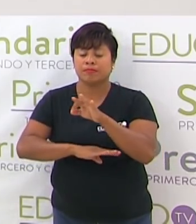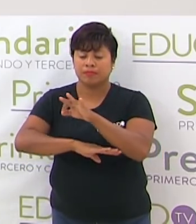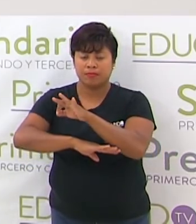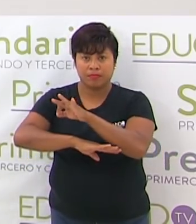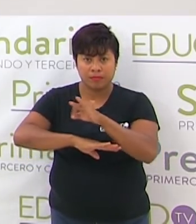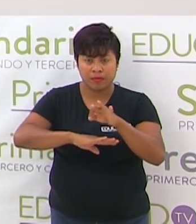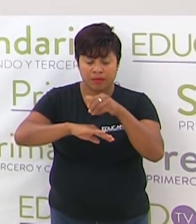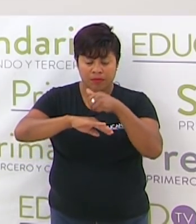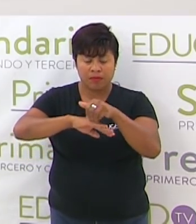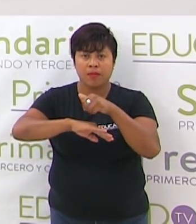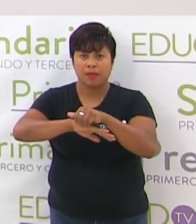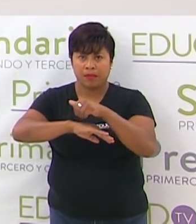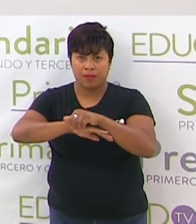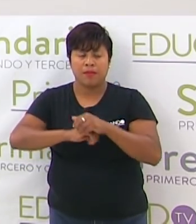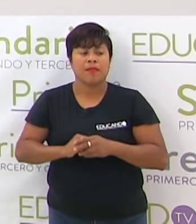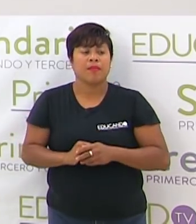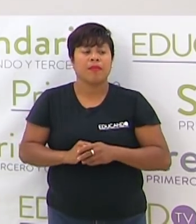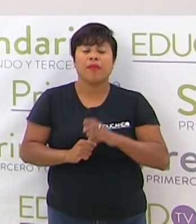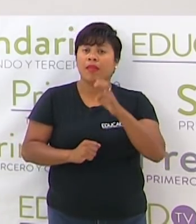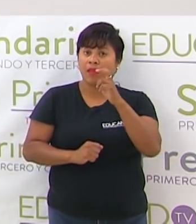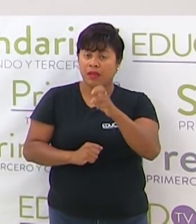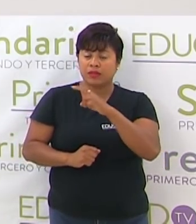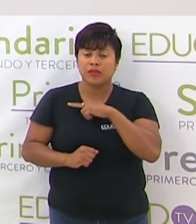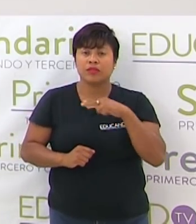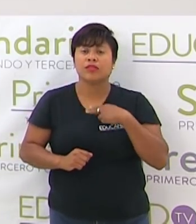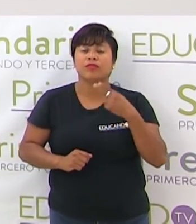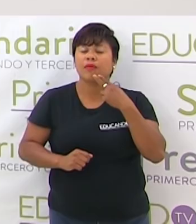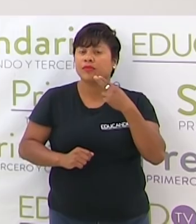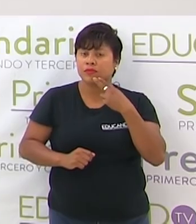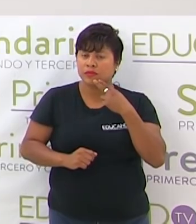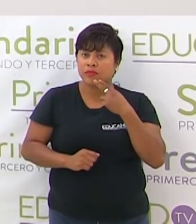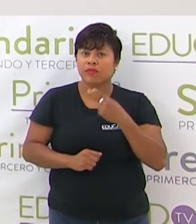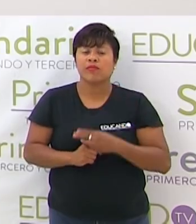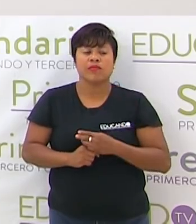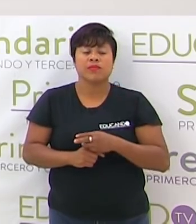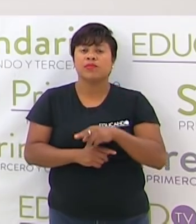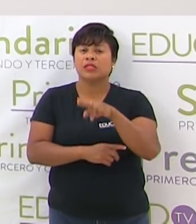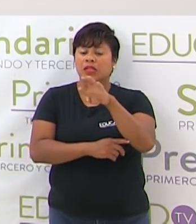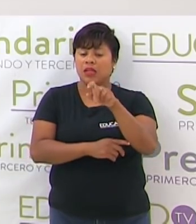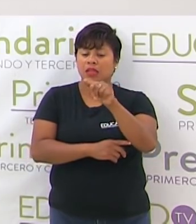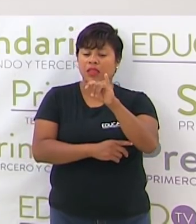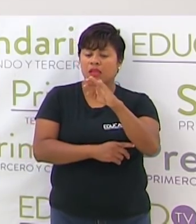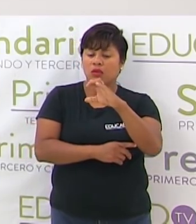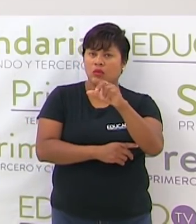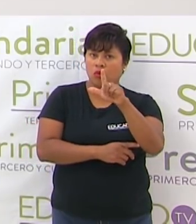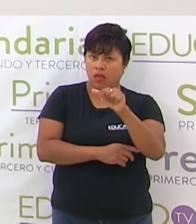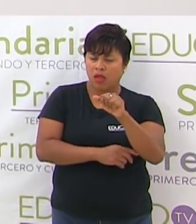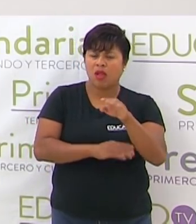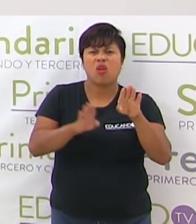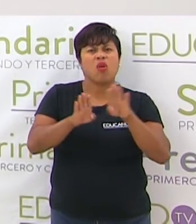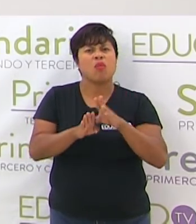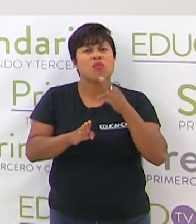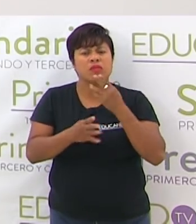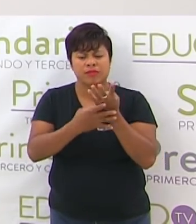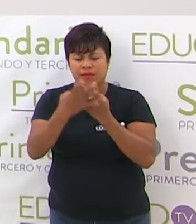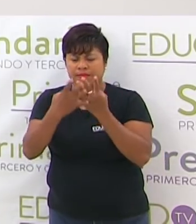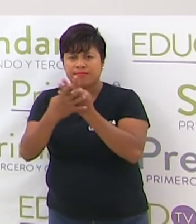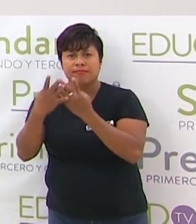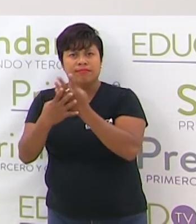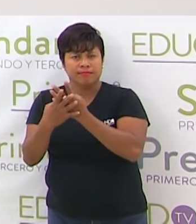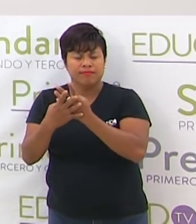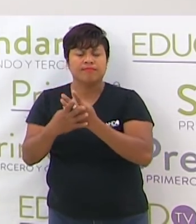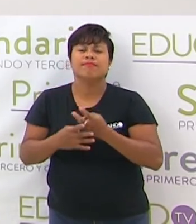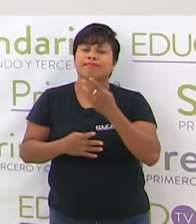recta numérica, ¿sí? En este caso vamos a usar la retícula. ¿Cómo se utiliza?